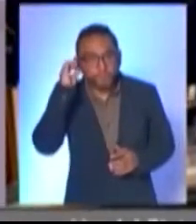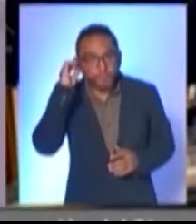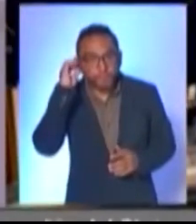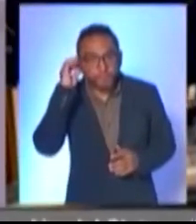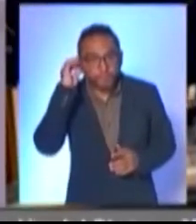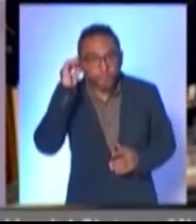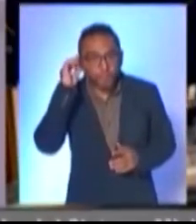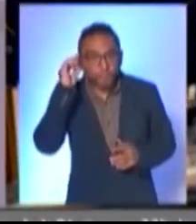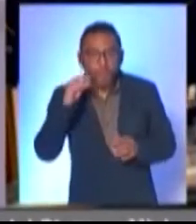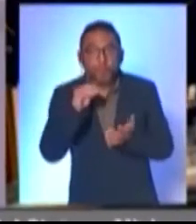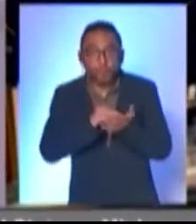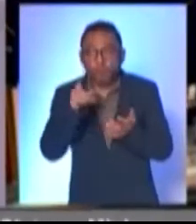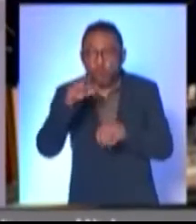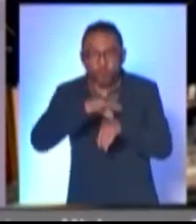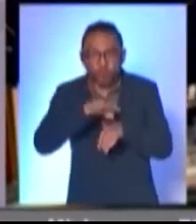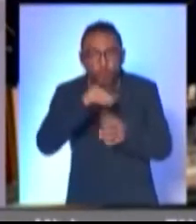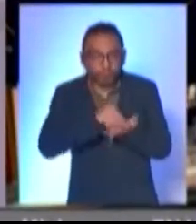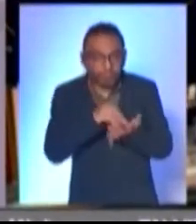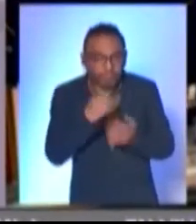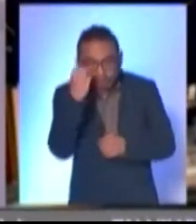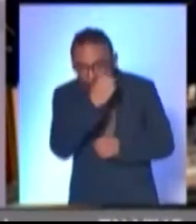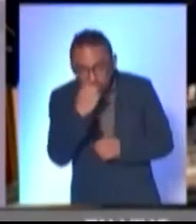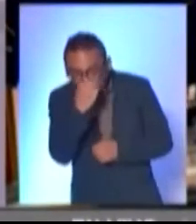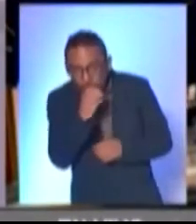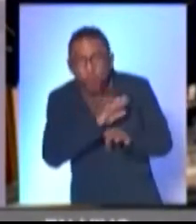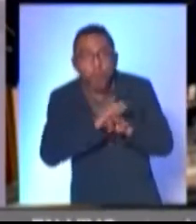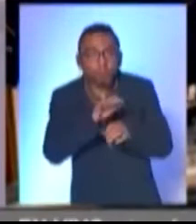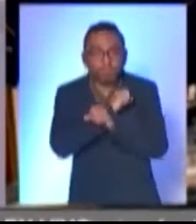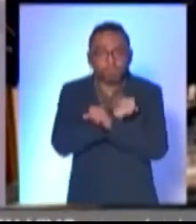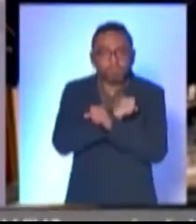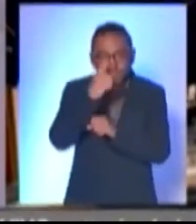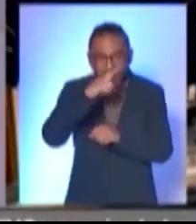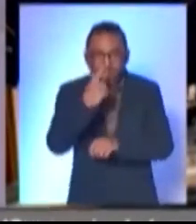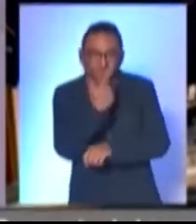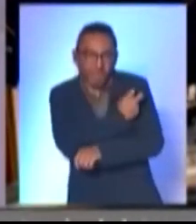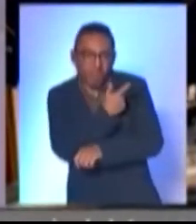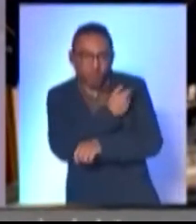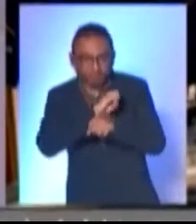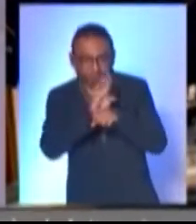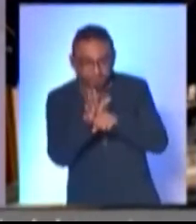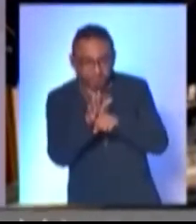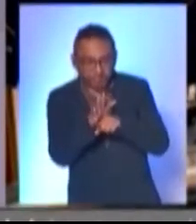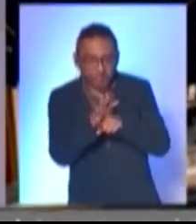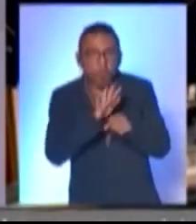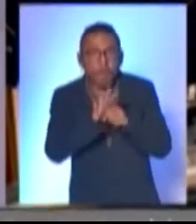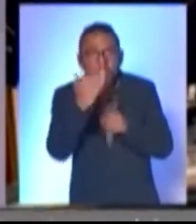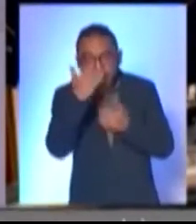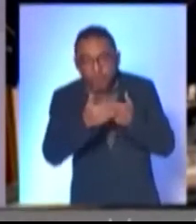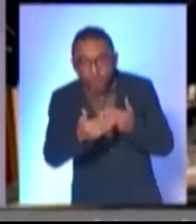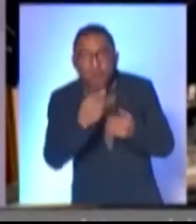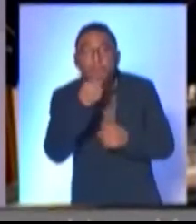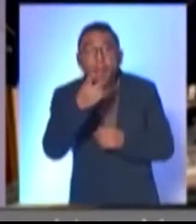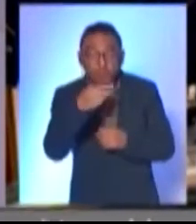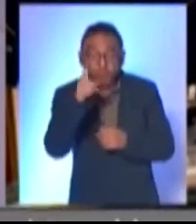Y médicos aún analizan el lapso de protección que ofrecen las diferentes vacunas contra el COVID-19. La recomendación es